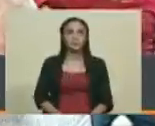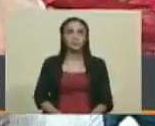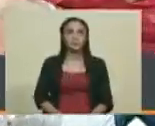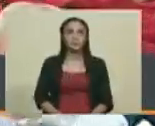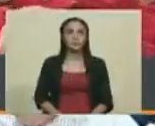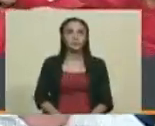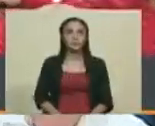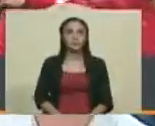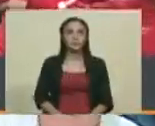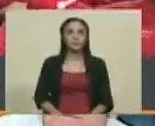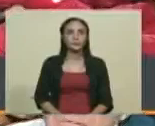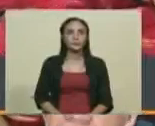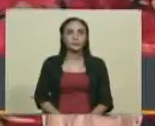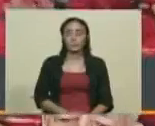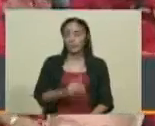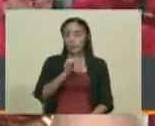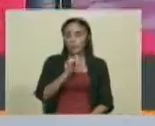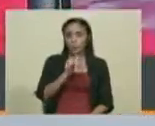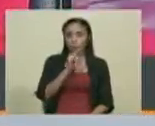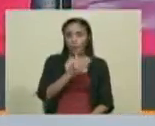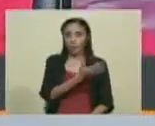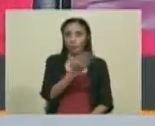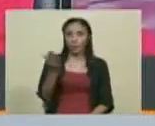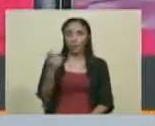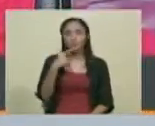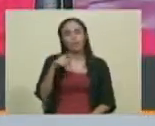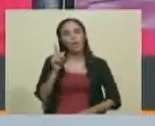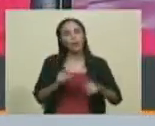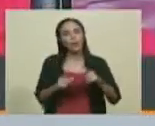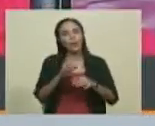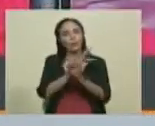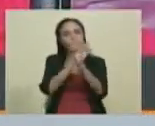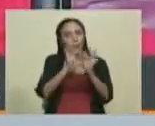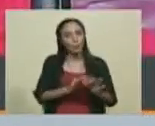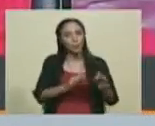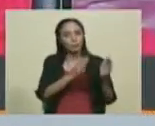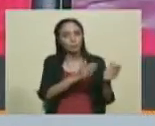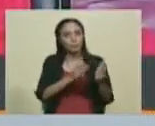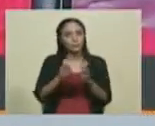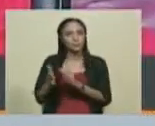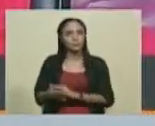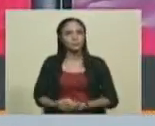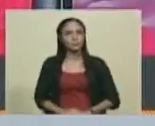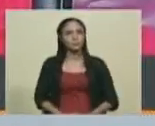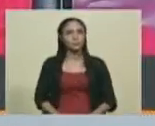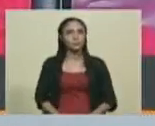Y queremos informarle, mi comandante jefe, algunos avances.